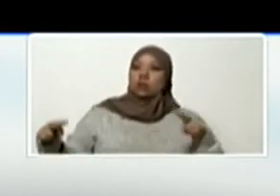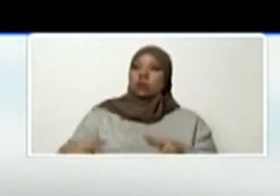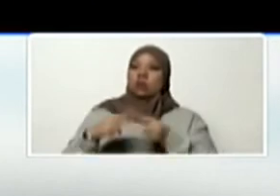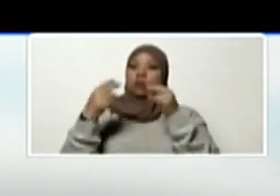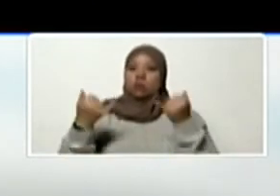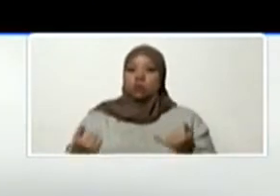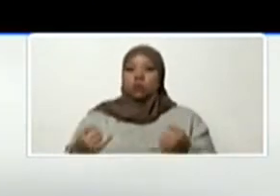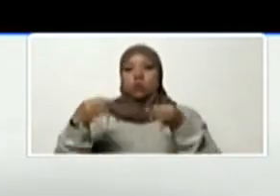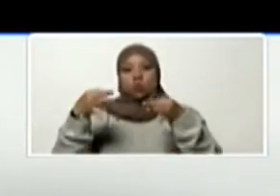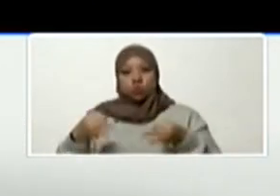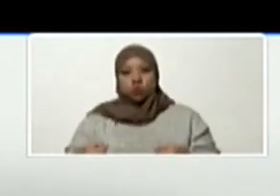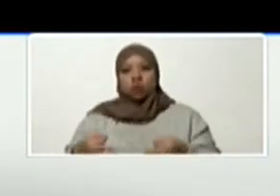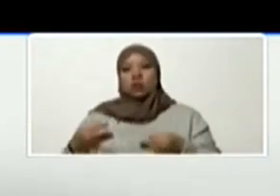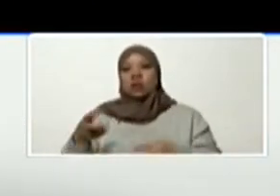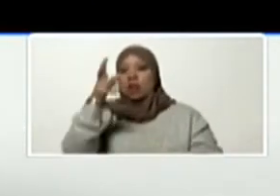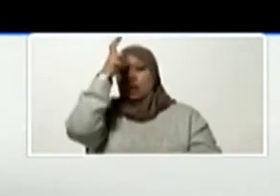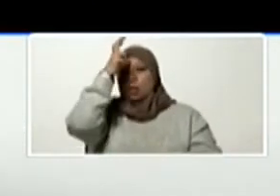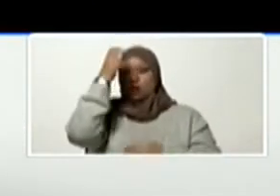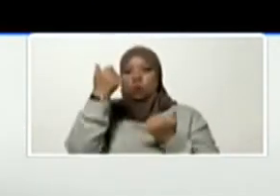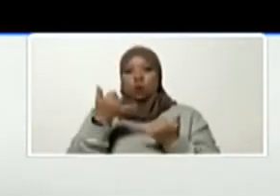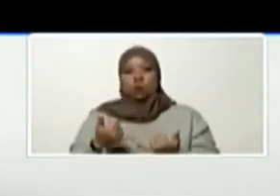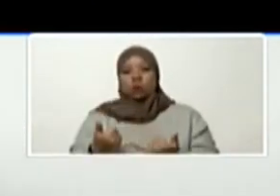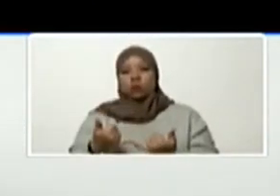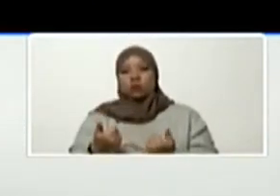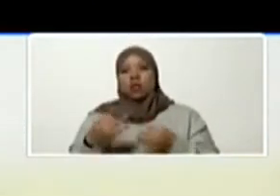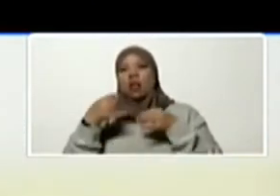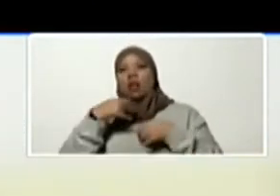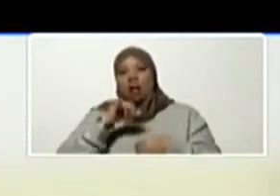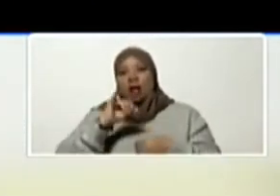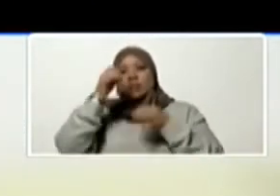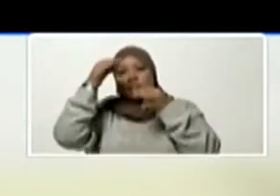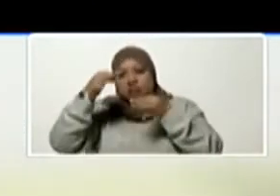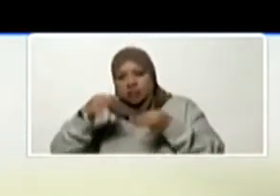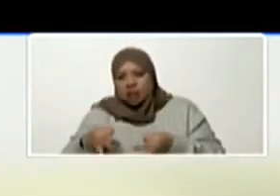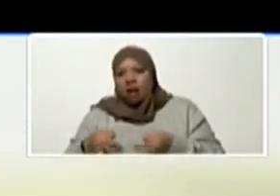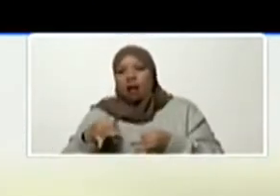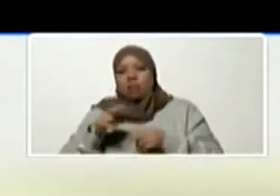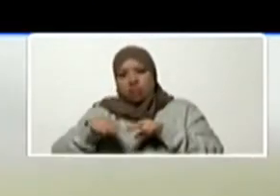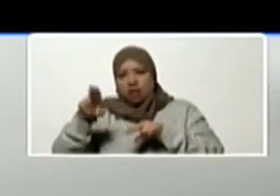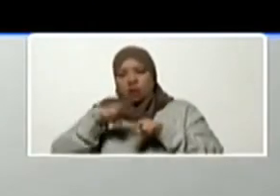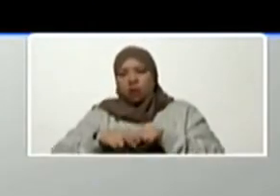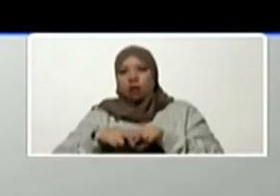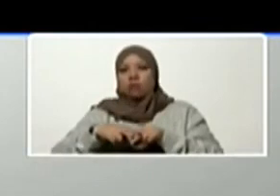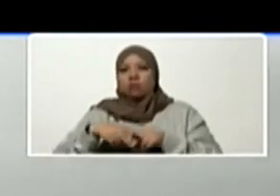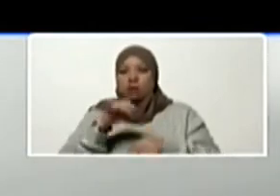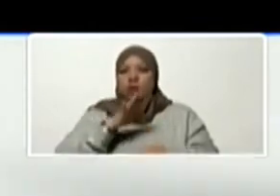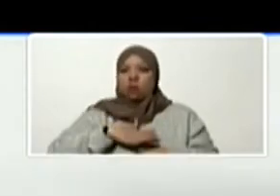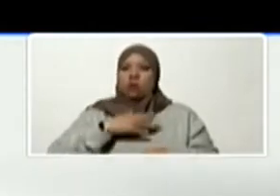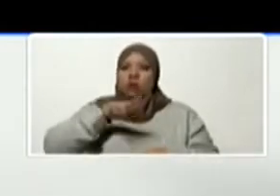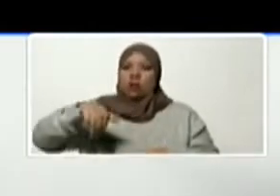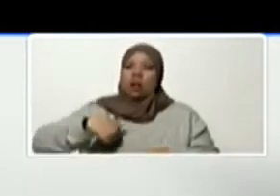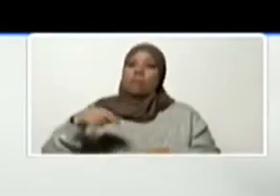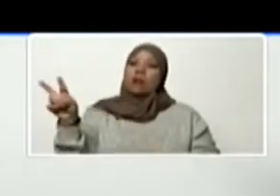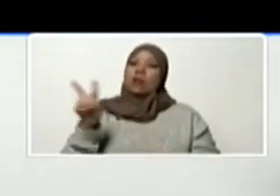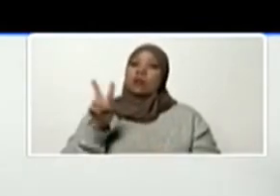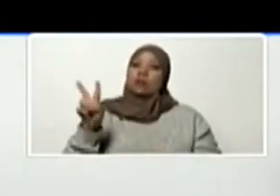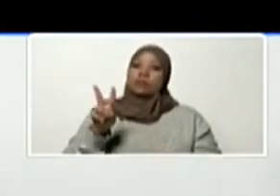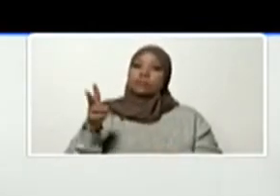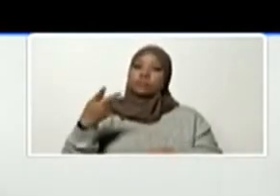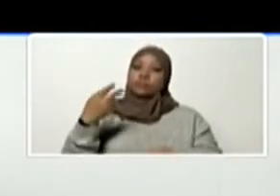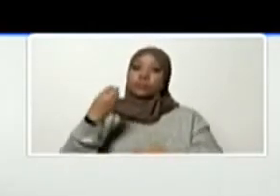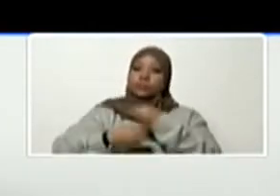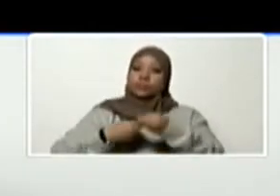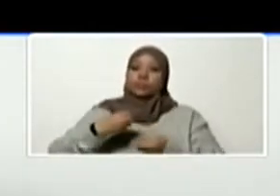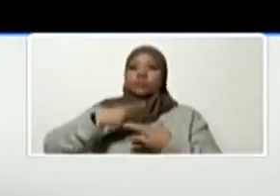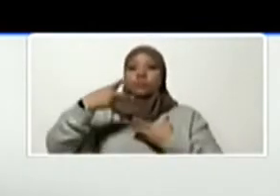ahora, seguro todavía estás en Egipto, ten la seguridad, Lizzie Freya, ten la seguridad que en Venezuela se van a incluir